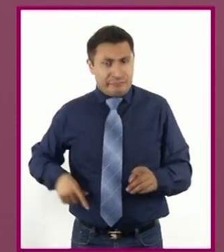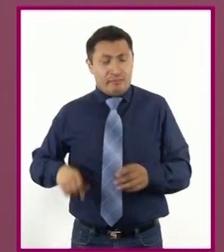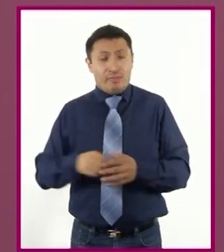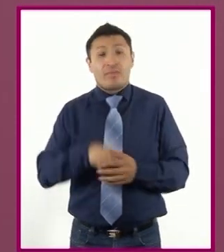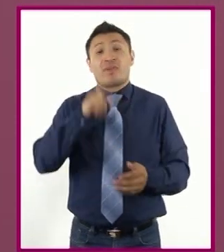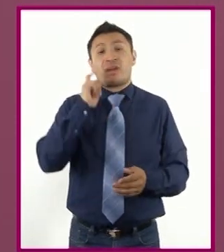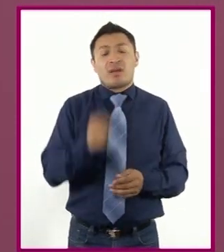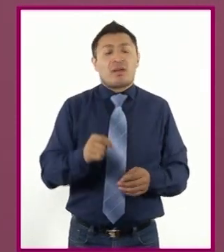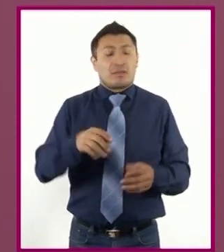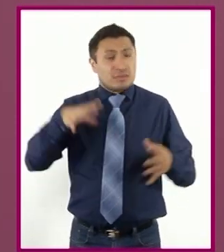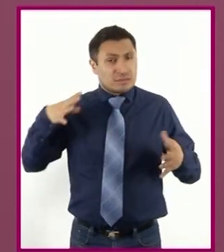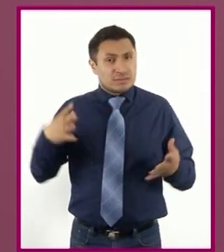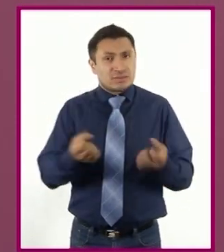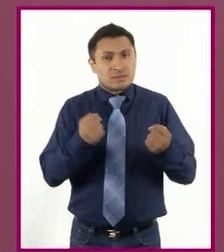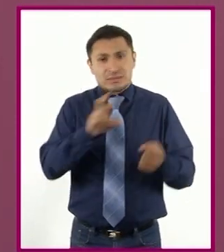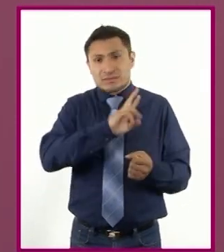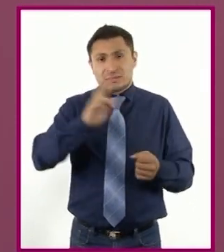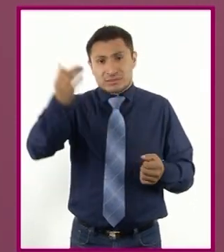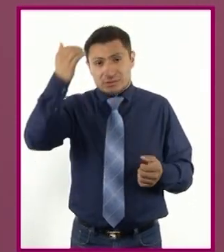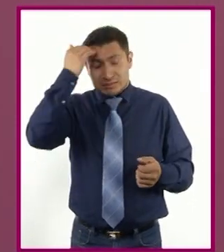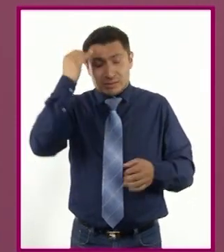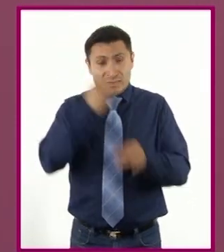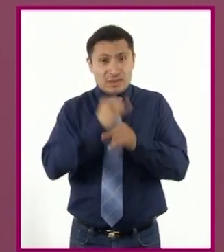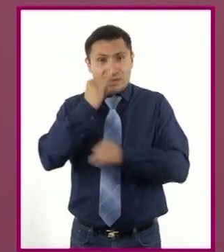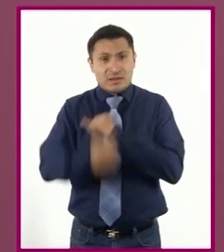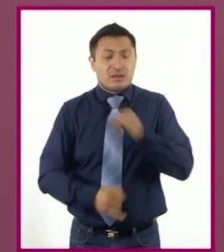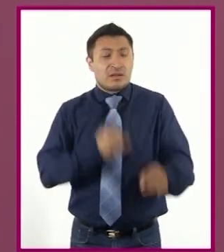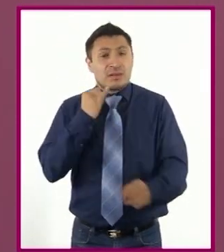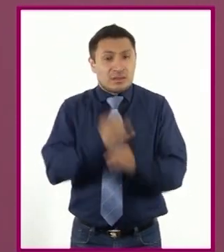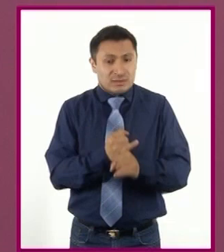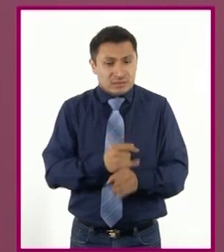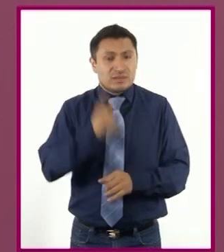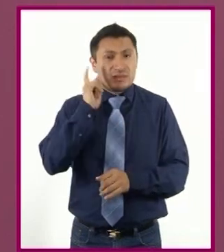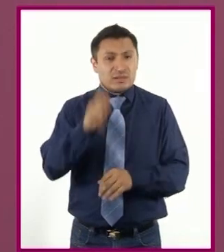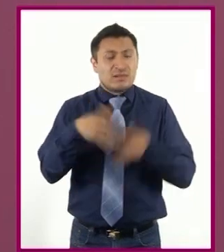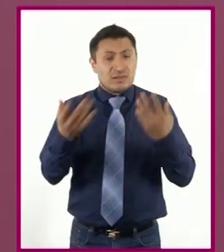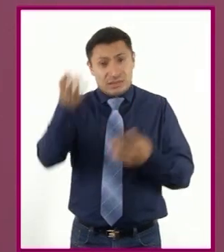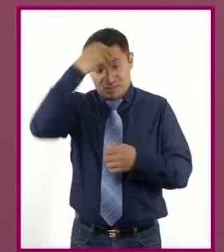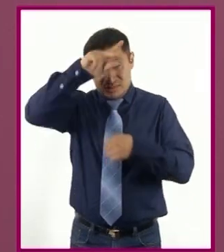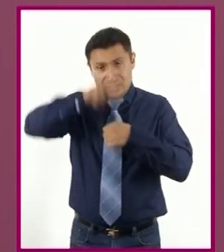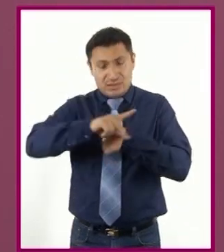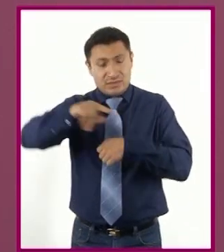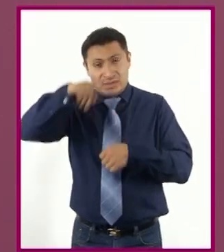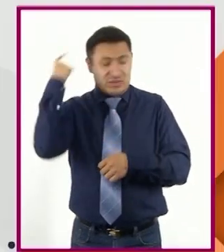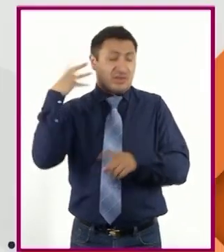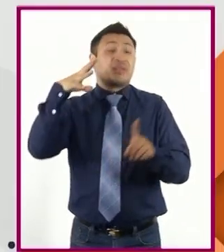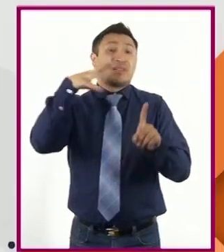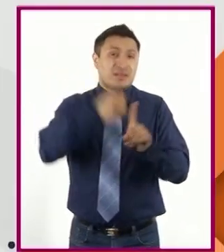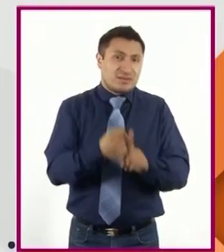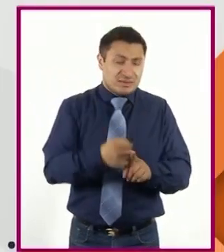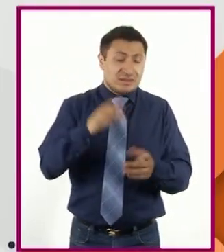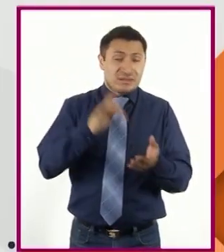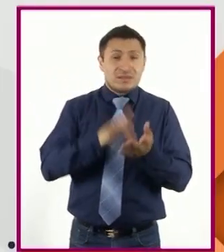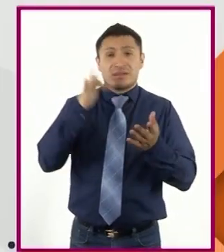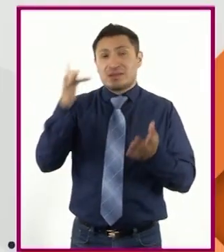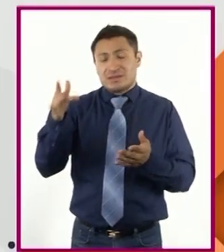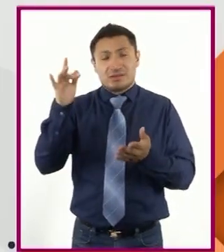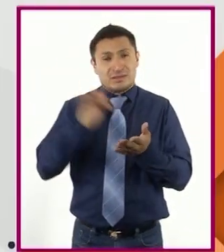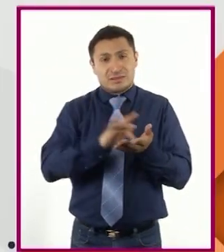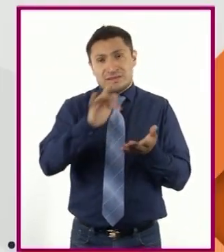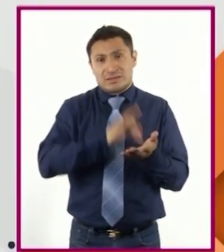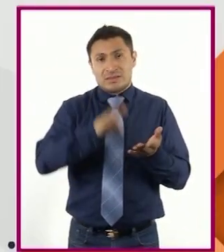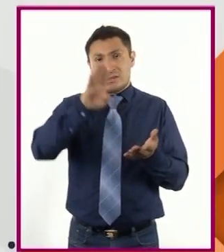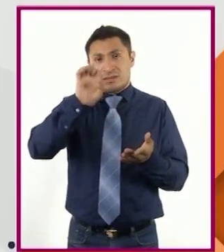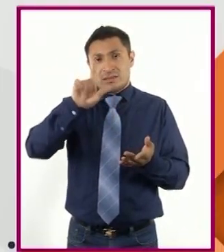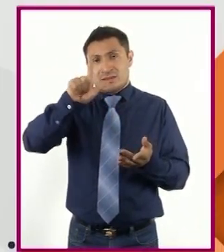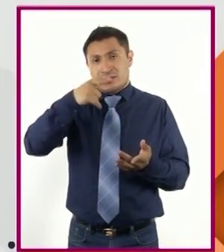Fue obtener el reconocimiento internacional que en Europa fue fácil de conseguir gracias al apoyo de